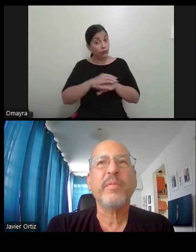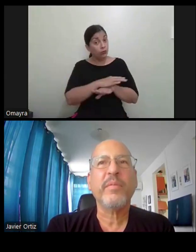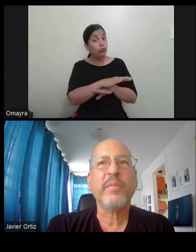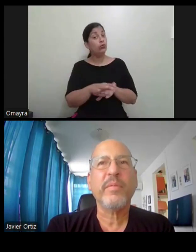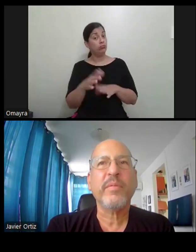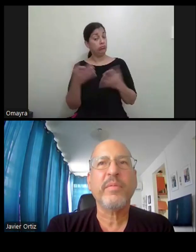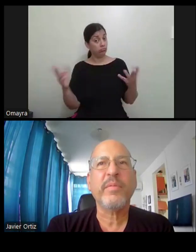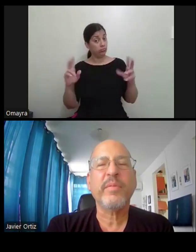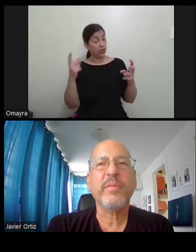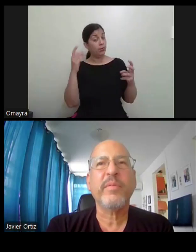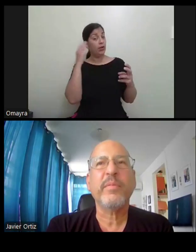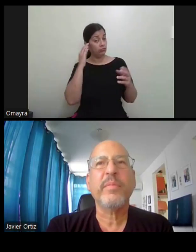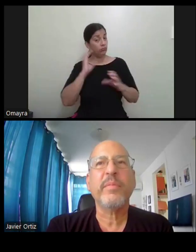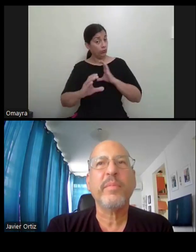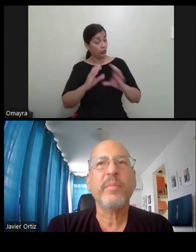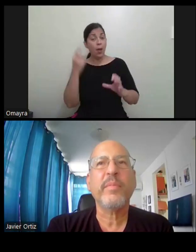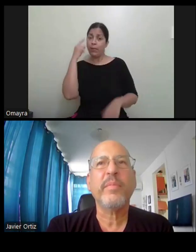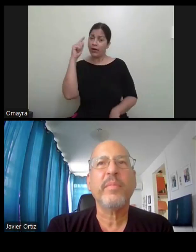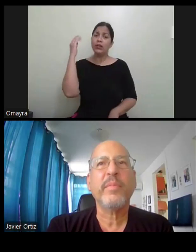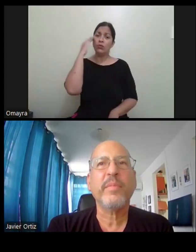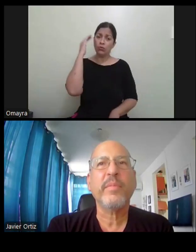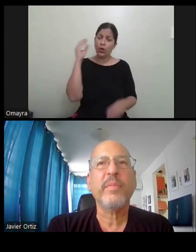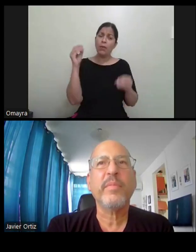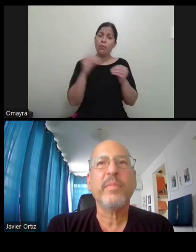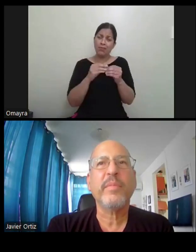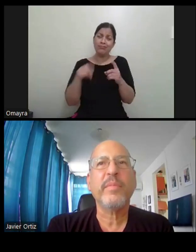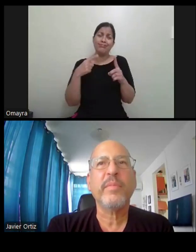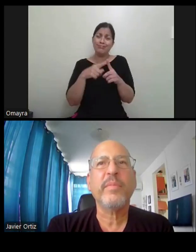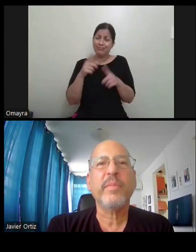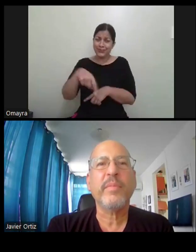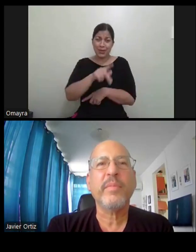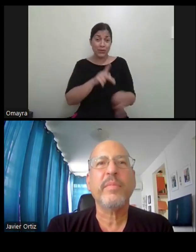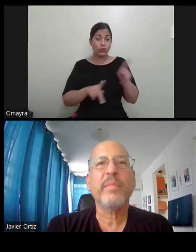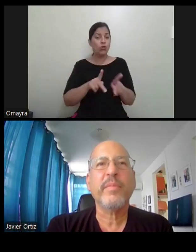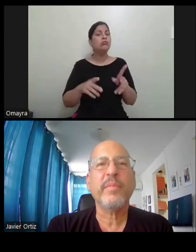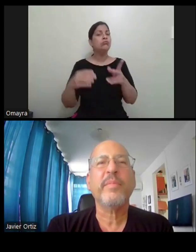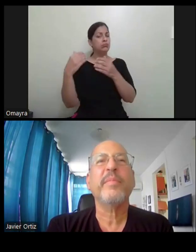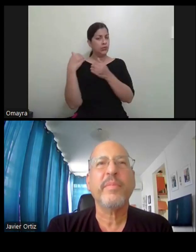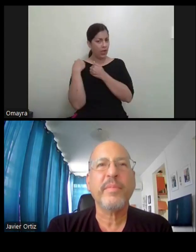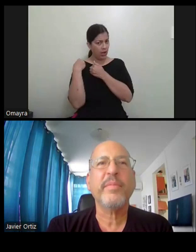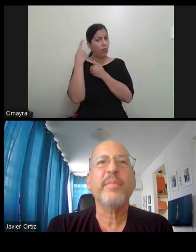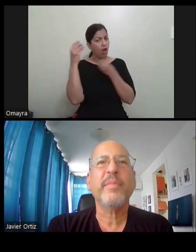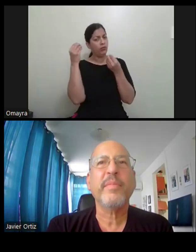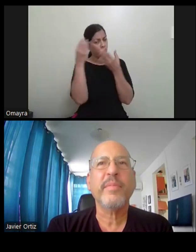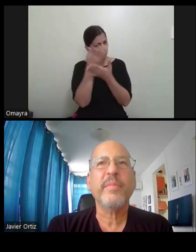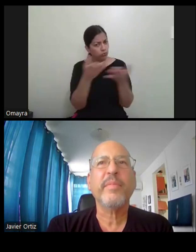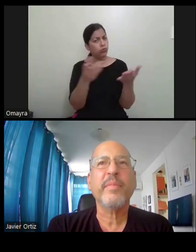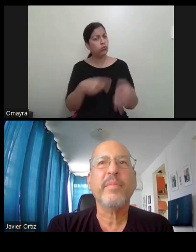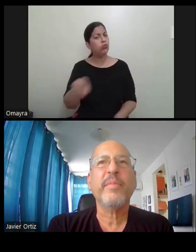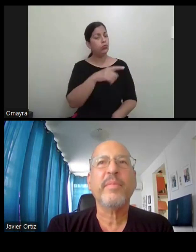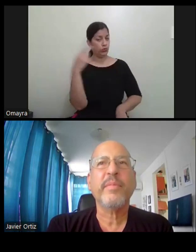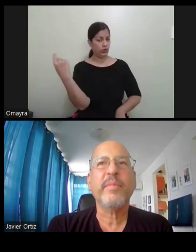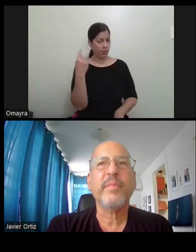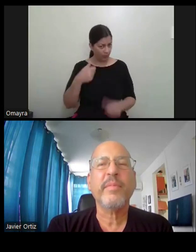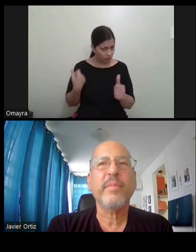conozca un poquito más de esa gente que se encarga de que usted siempre esté enterado. Muchas veces usted ve los artículos, ve